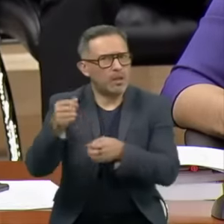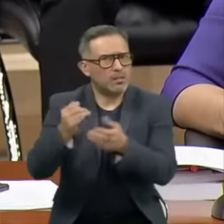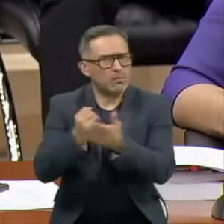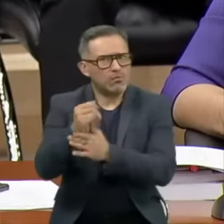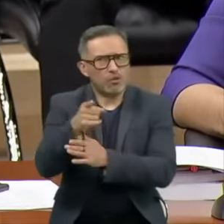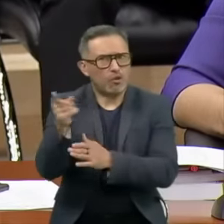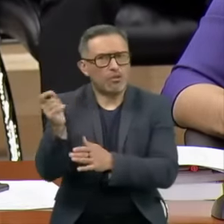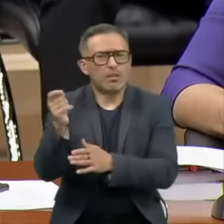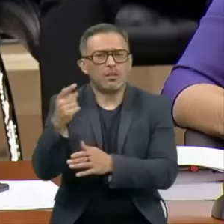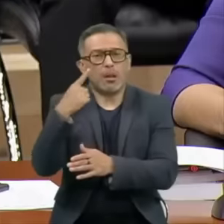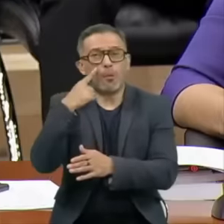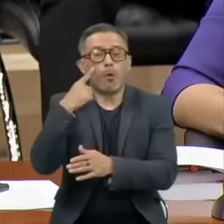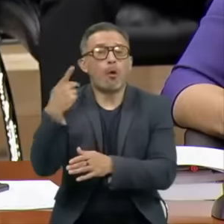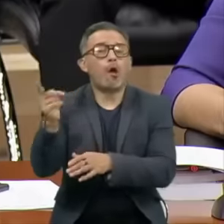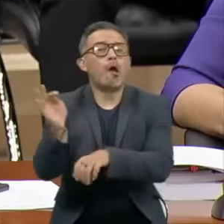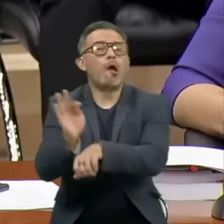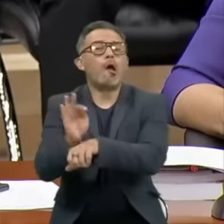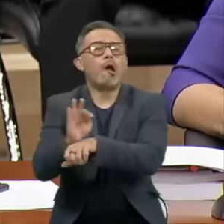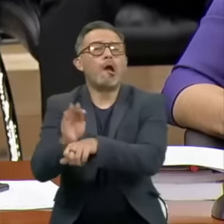su imparcialidad.